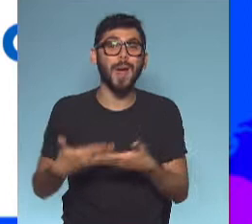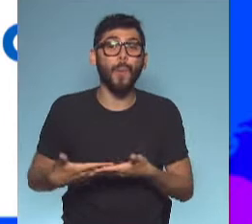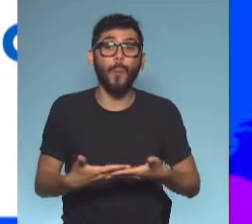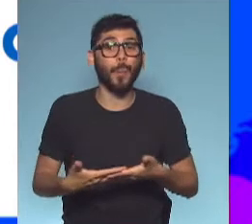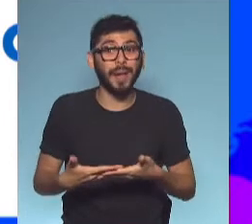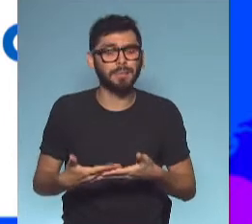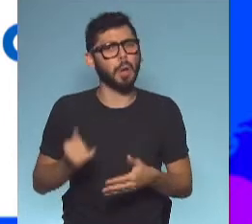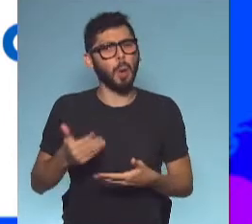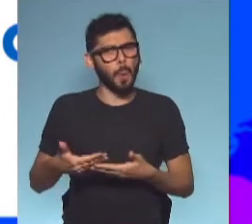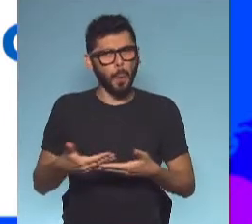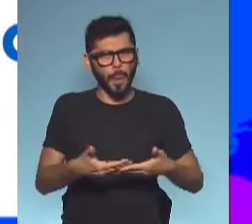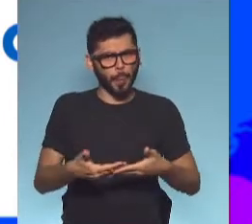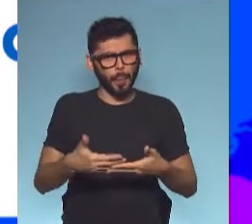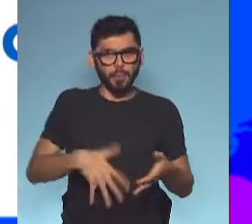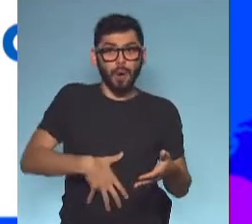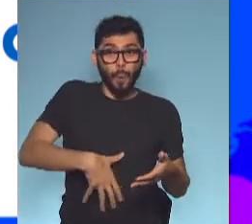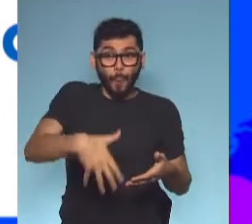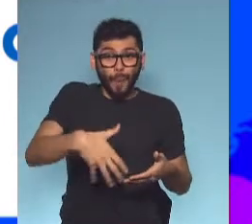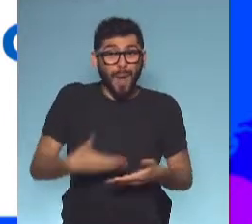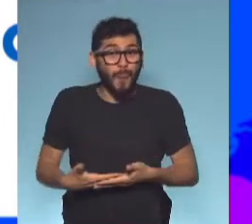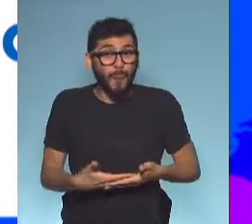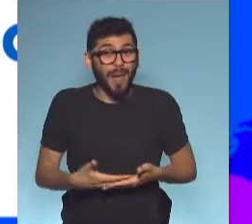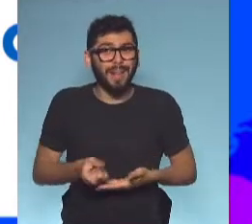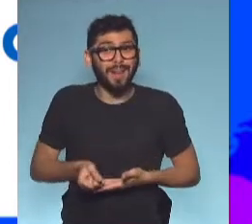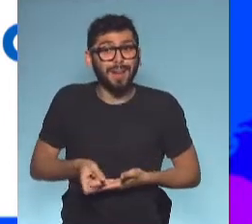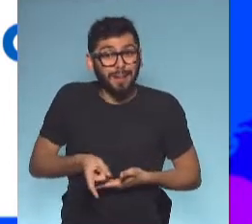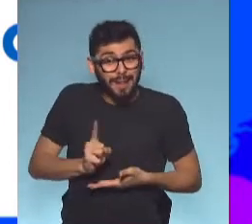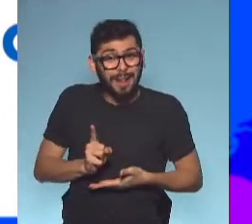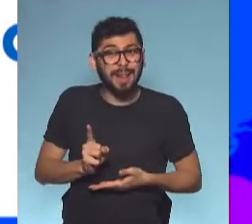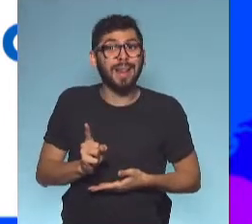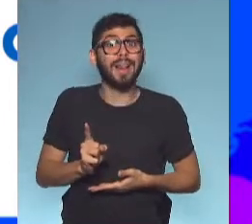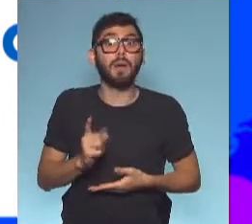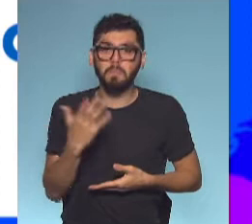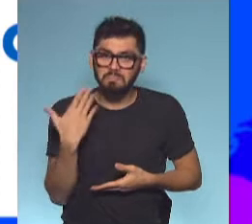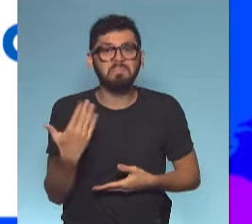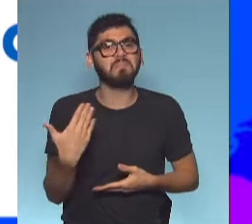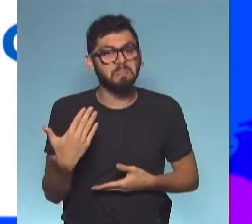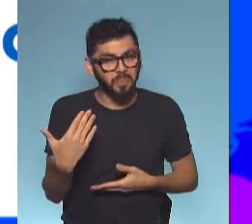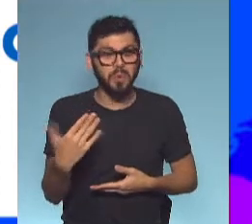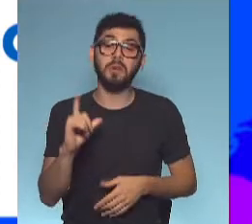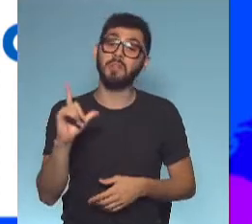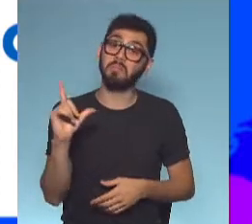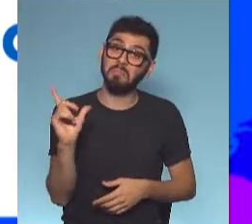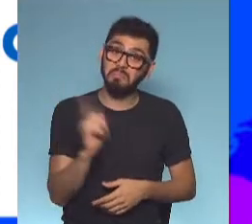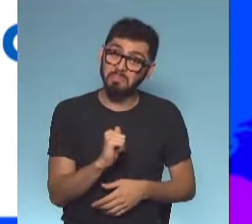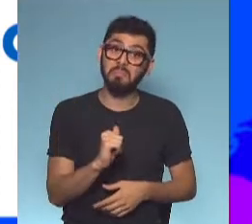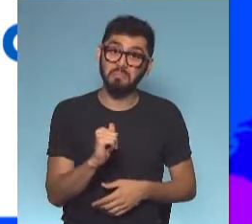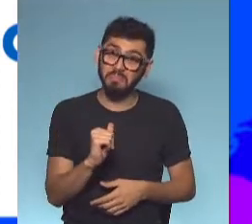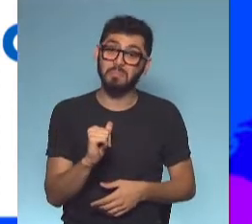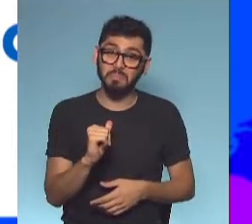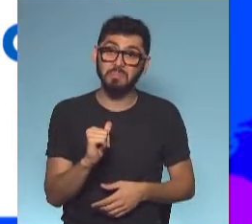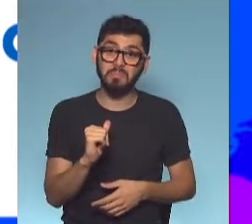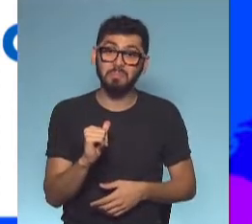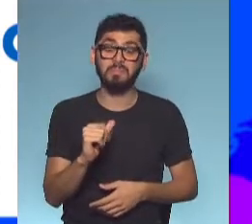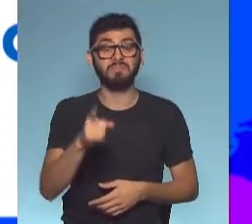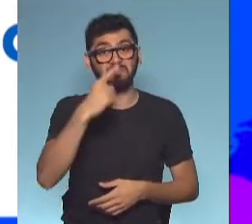los bebés pueden tener erecciones mismo cuando están en el vientre. Eso es